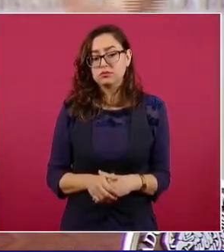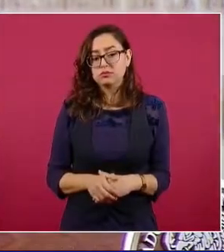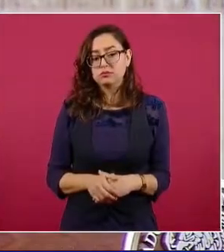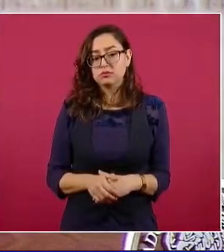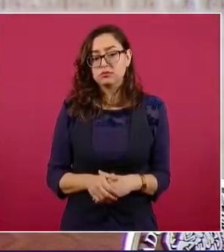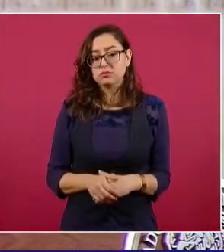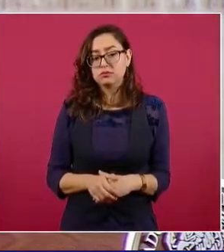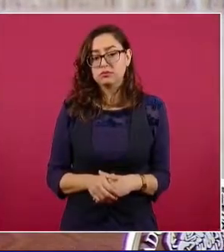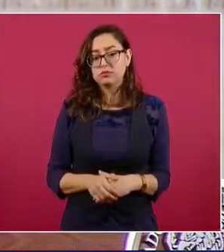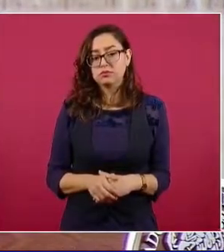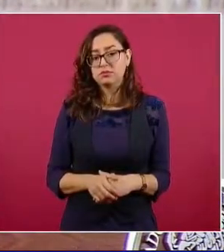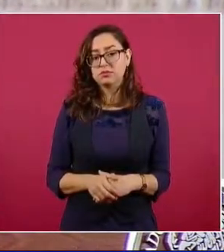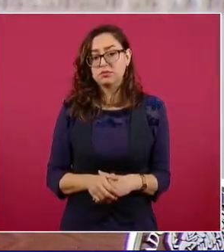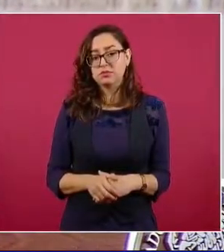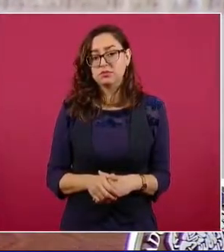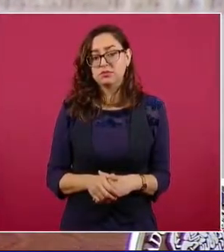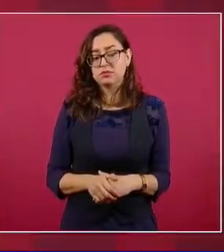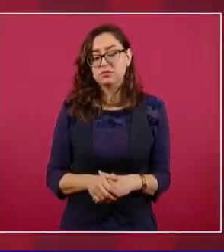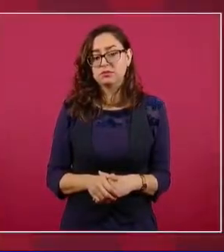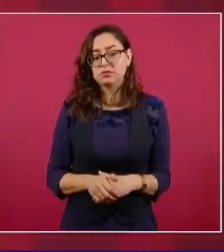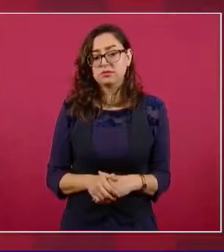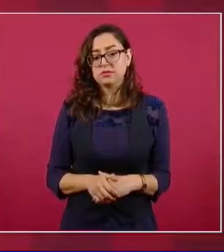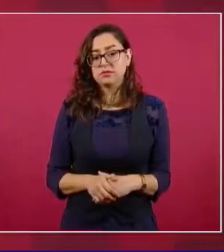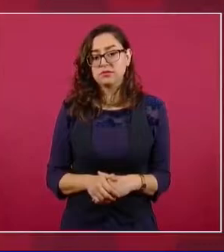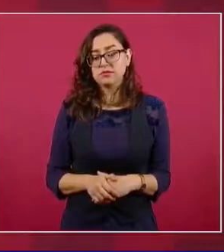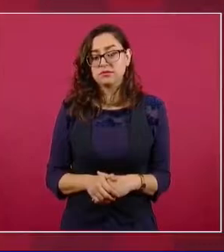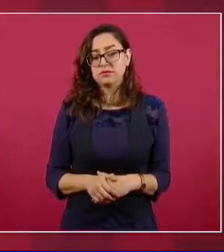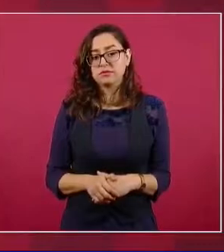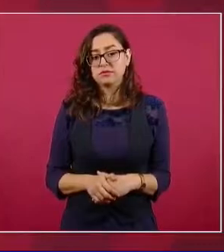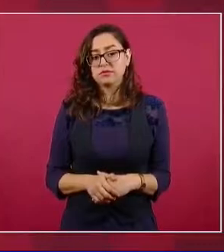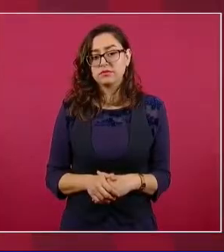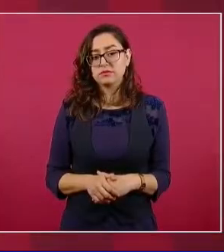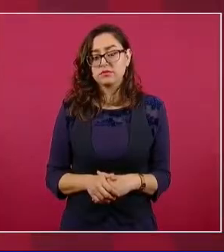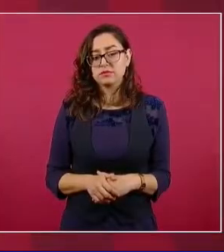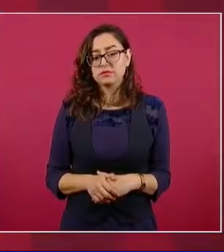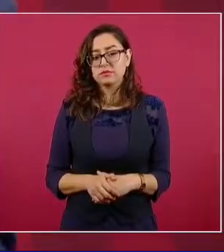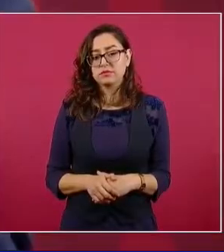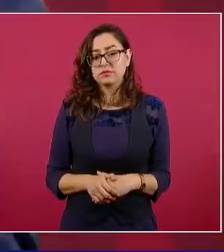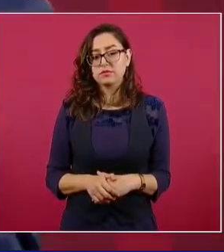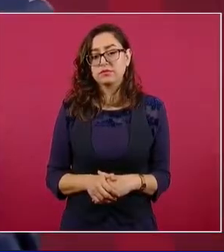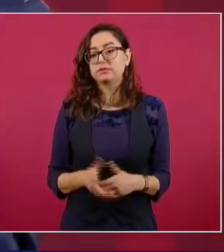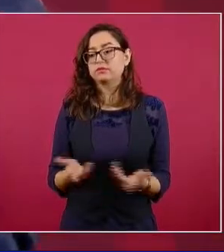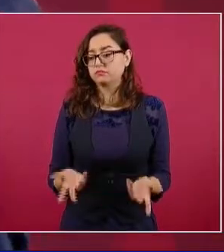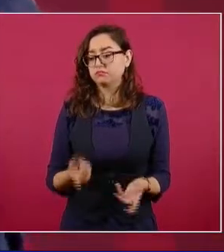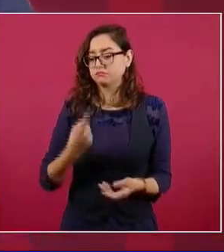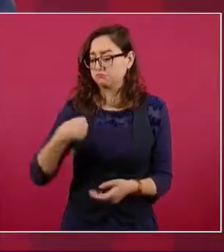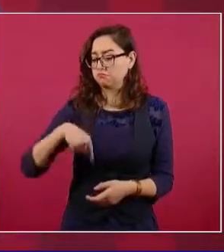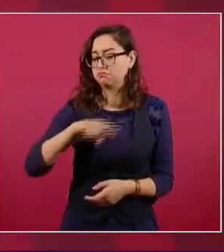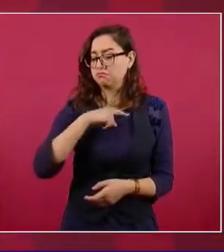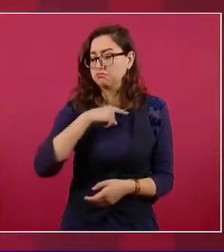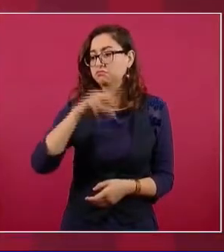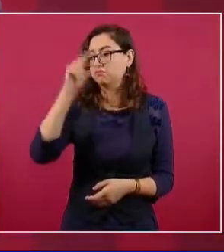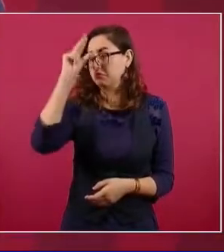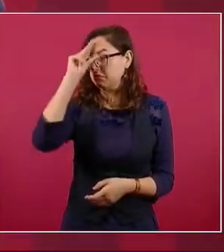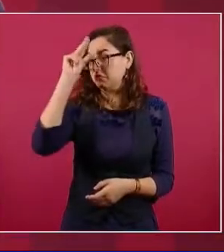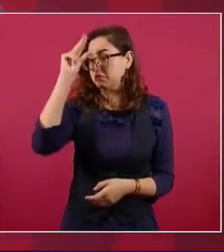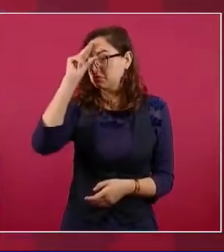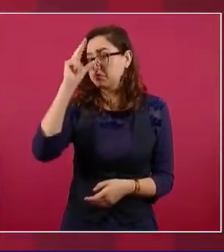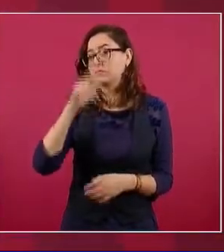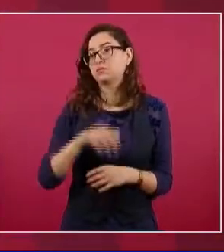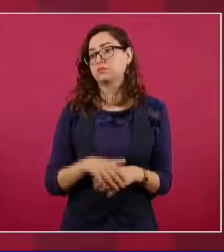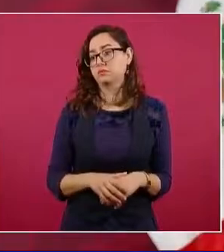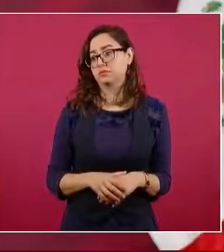Nosotros los que estamos más informados, que tenemos más